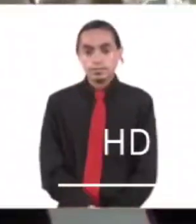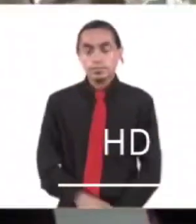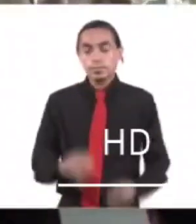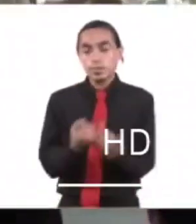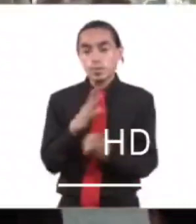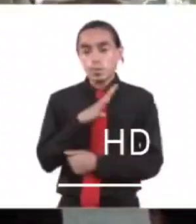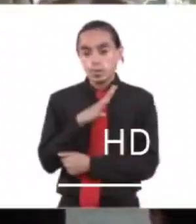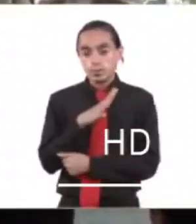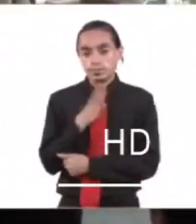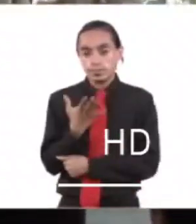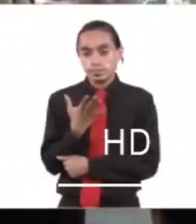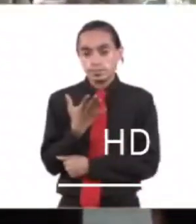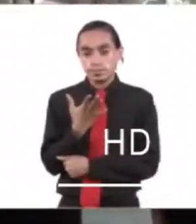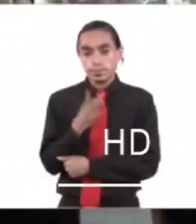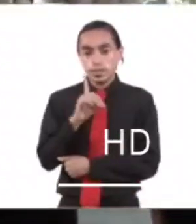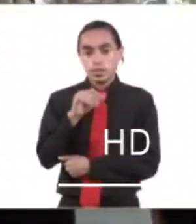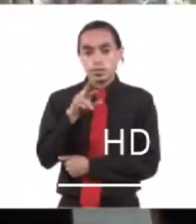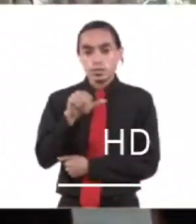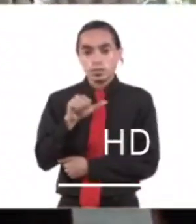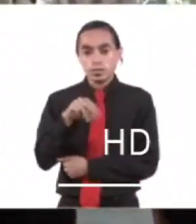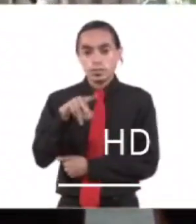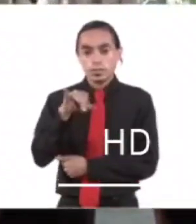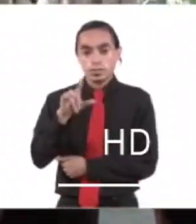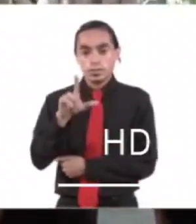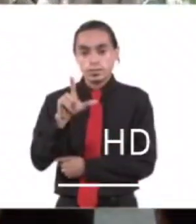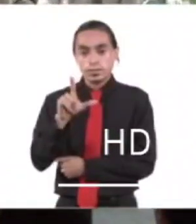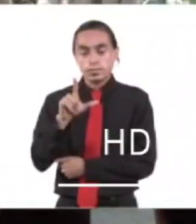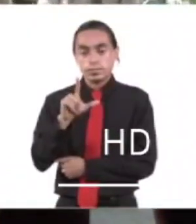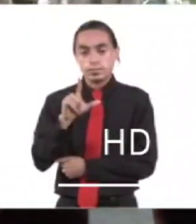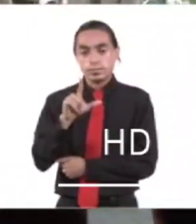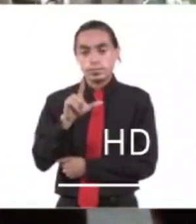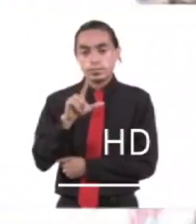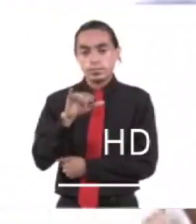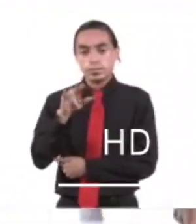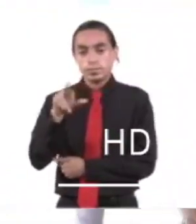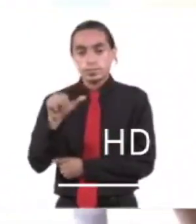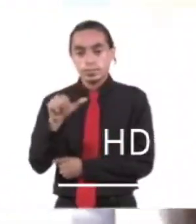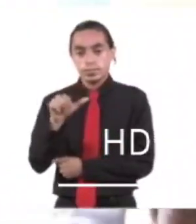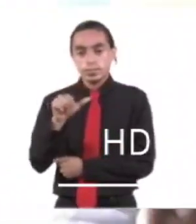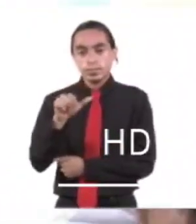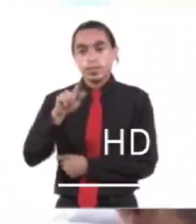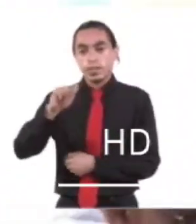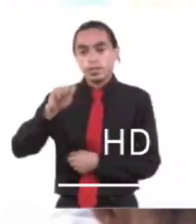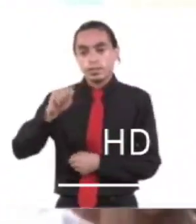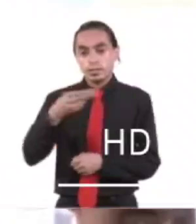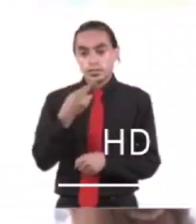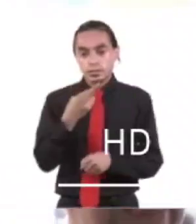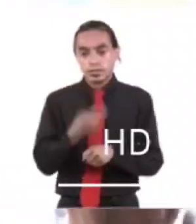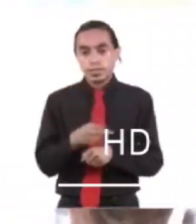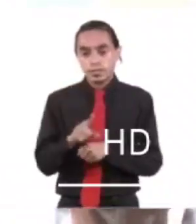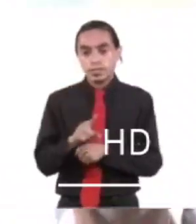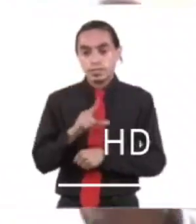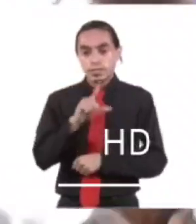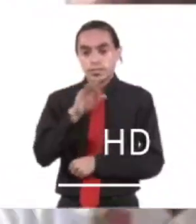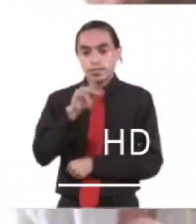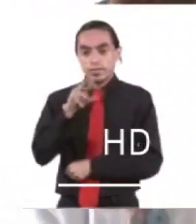Saludamos la presencia de la doctora María Elvira Concheiro Borges, tesorera de la Federación.